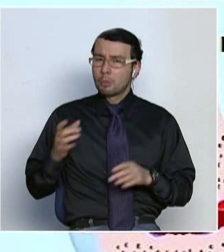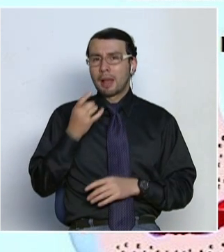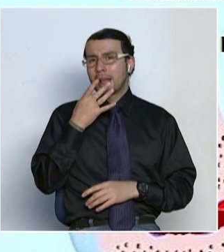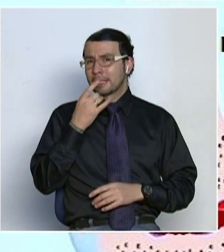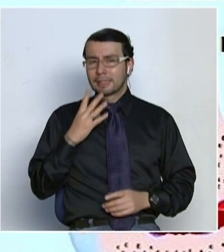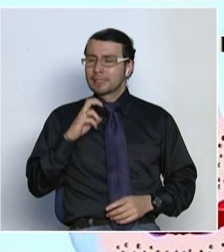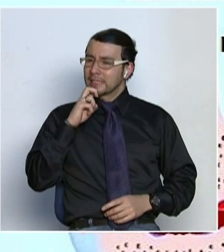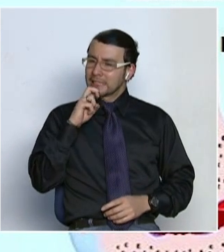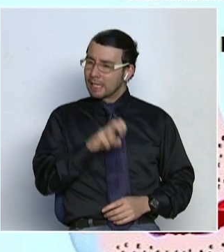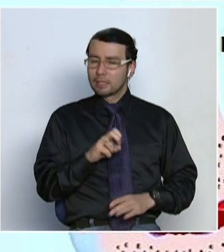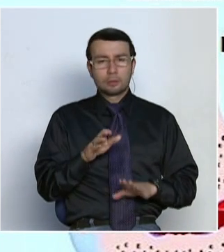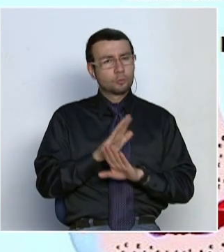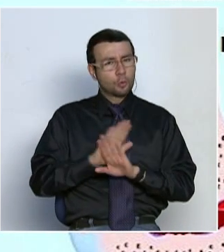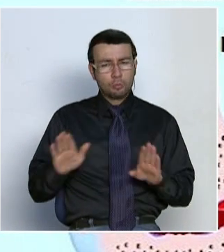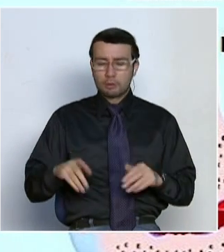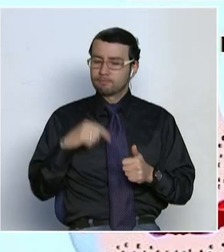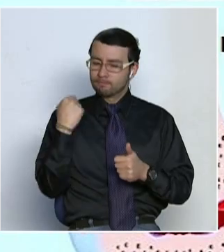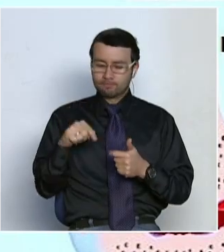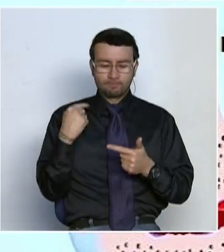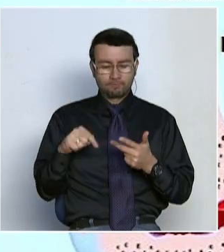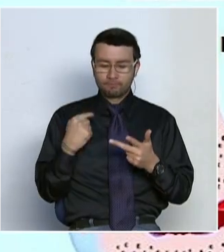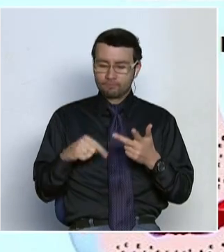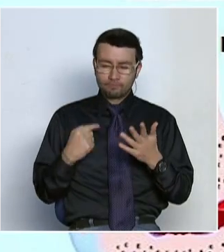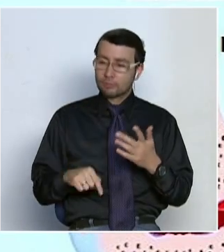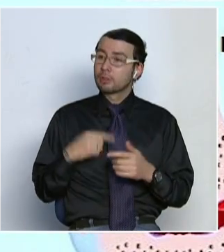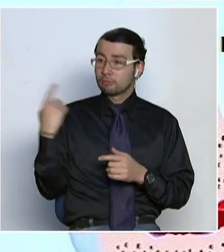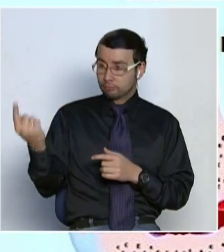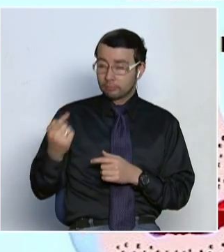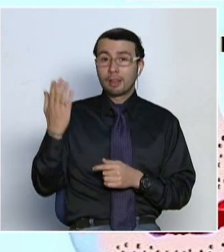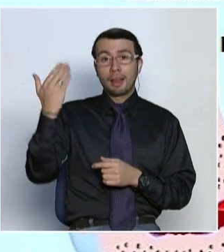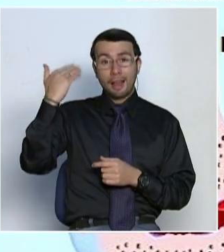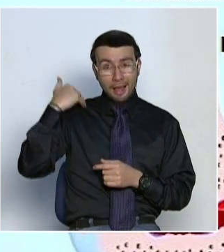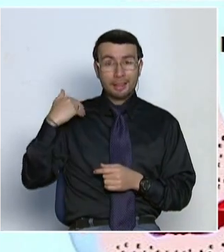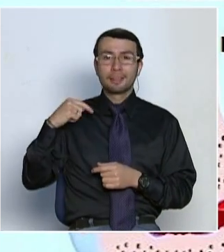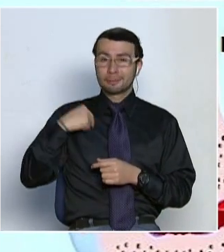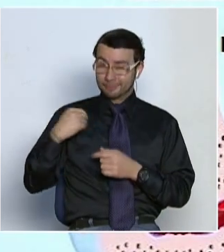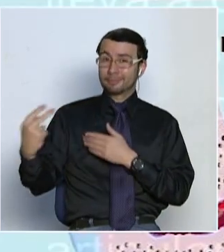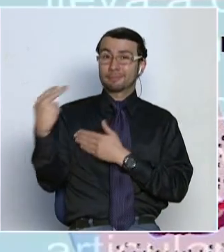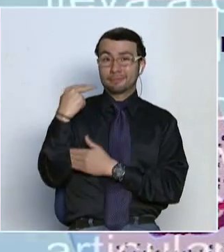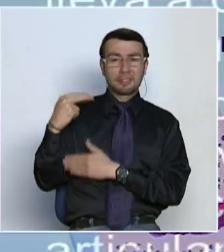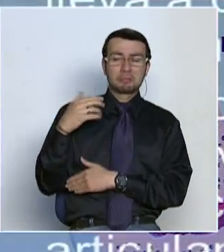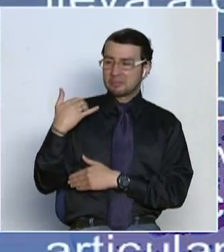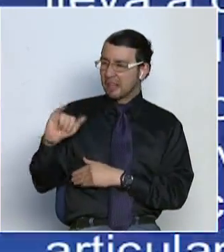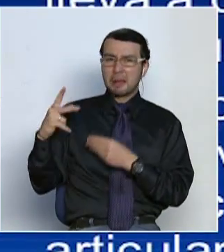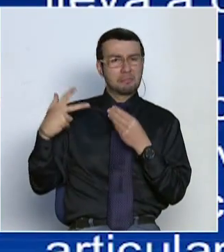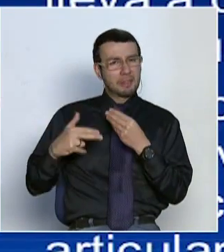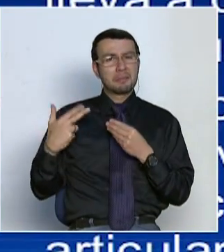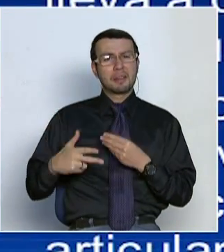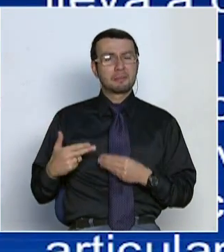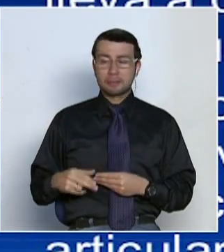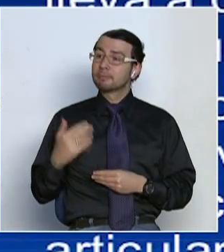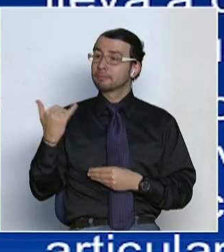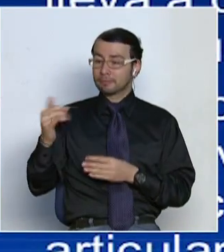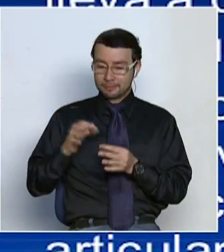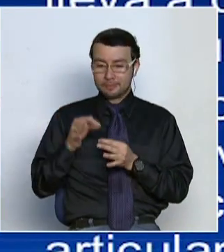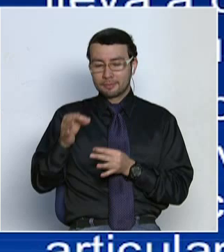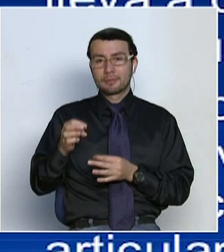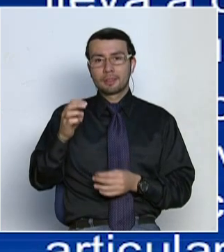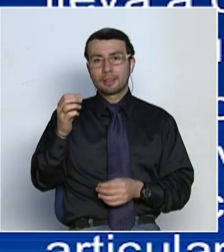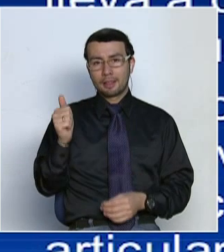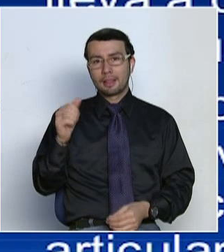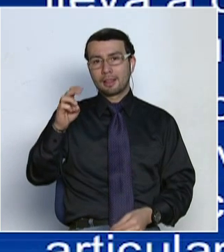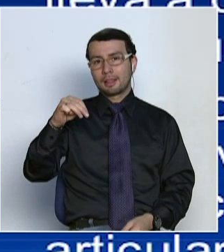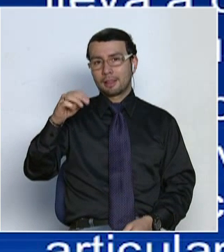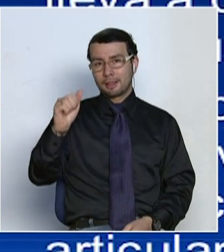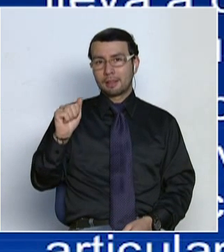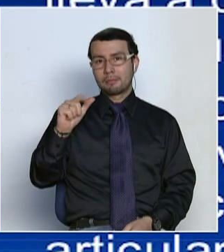carne, todos esos elementos que ella ya ha venido gracias a la sintonía del programa en Amalfi Antioquia ir suspendiendo